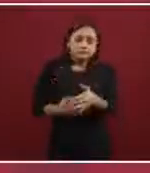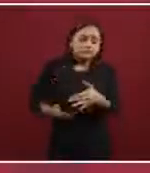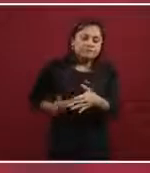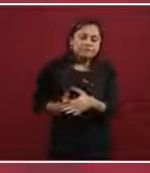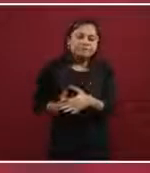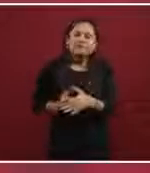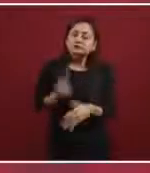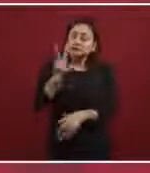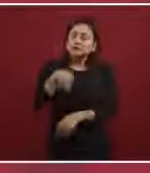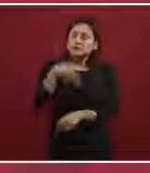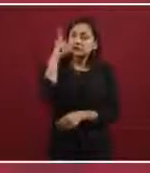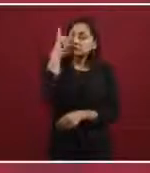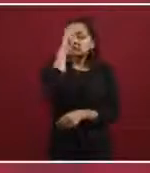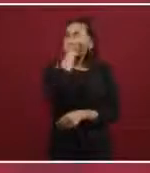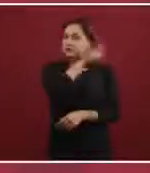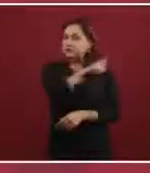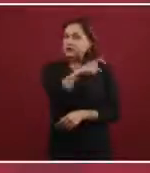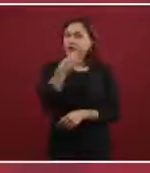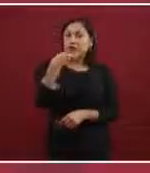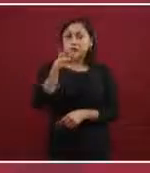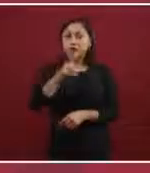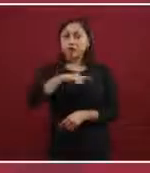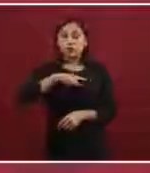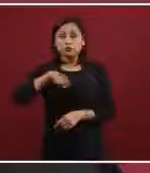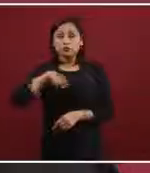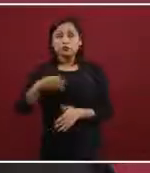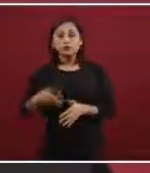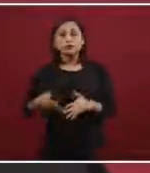va a desviar